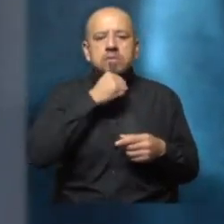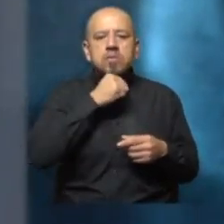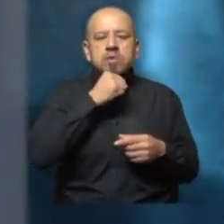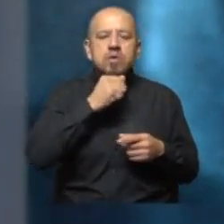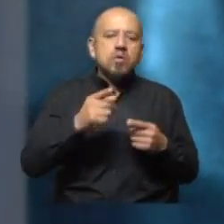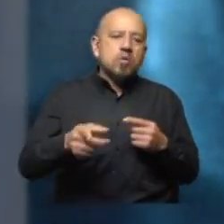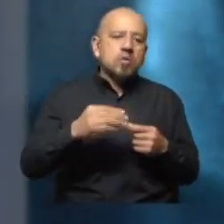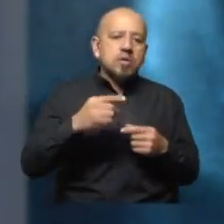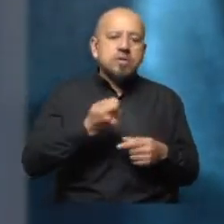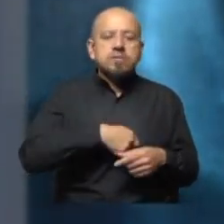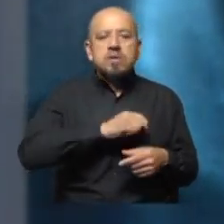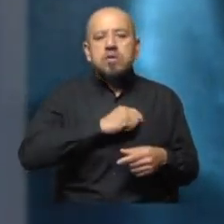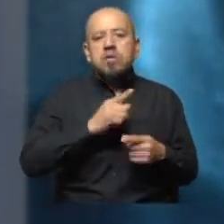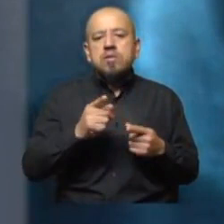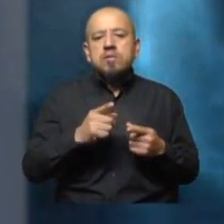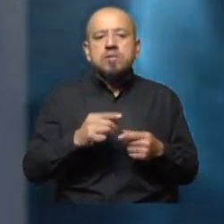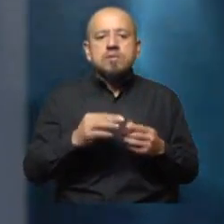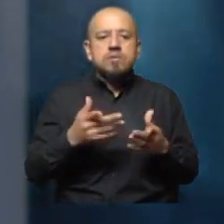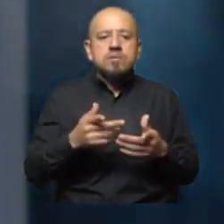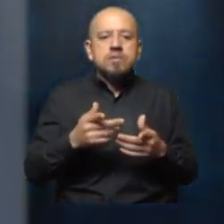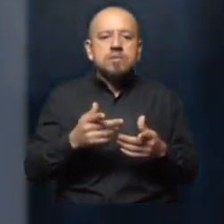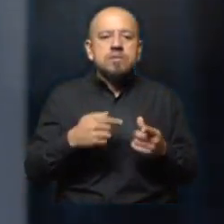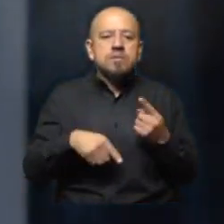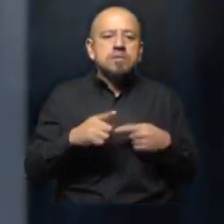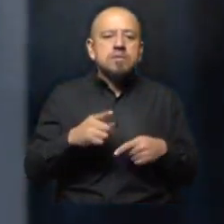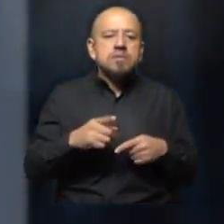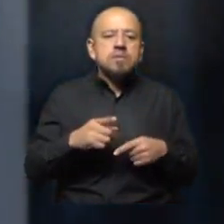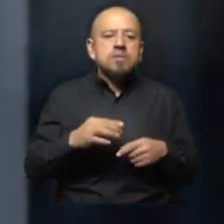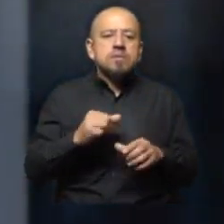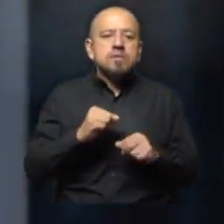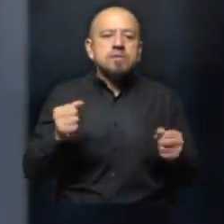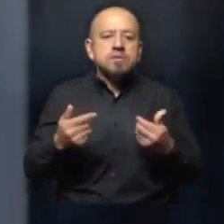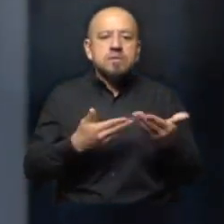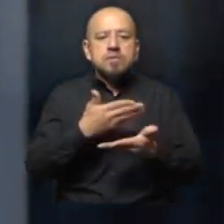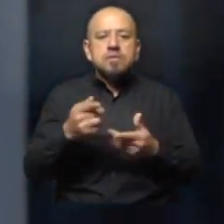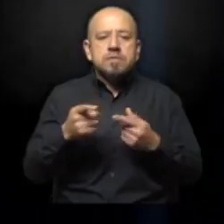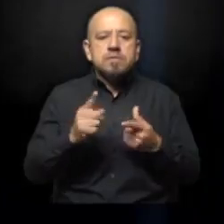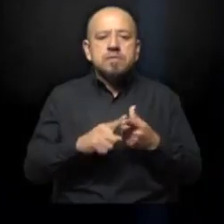gallego y compartir una canción